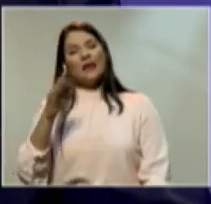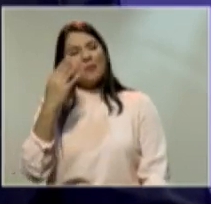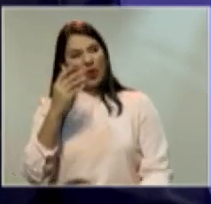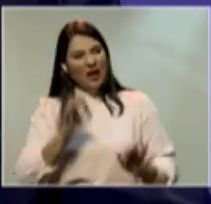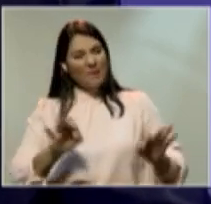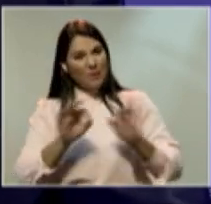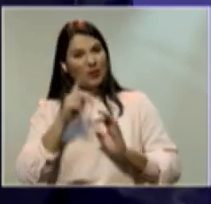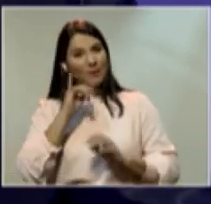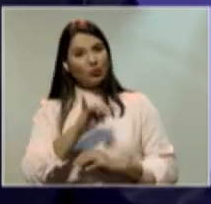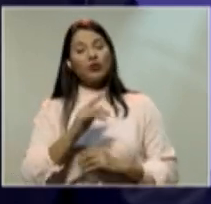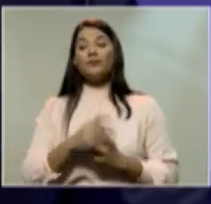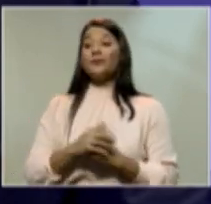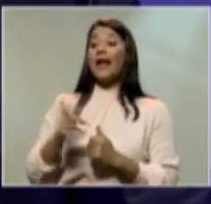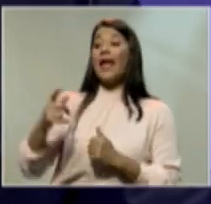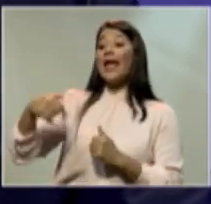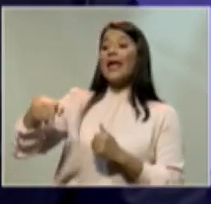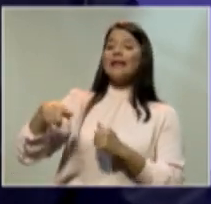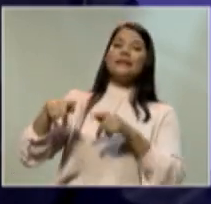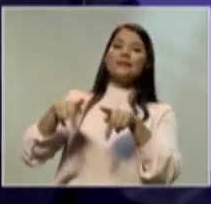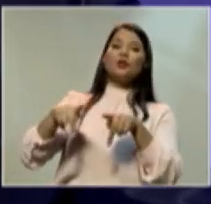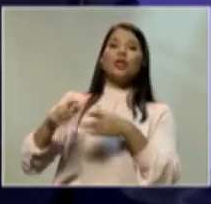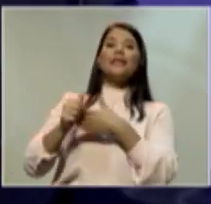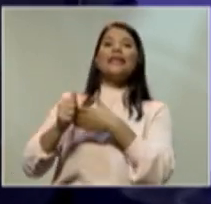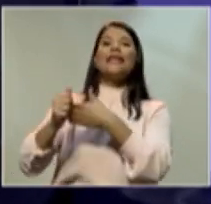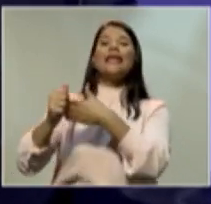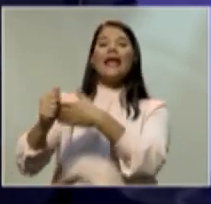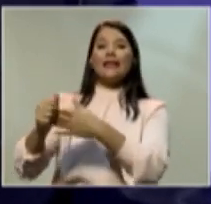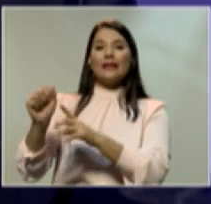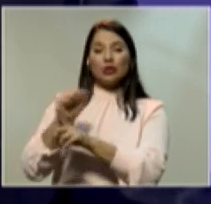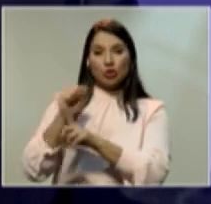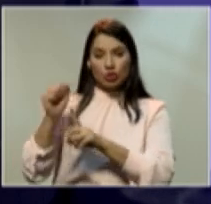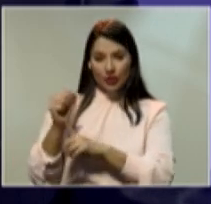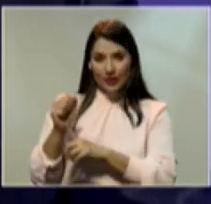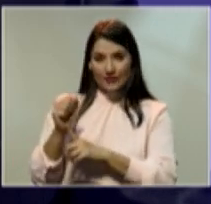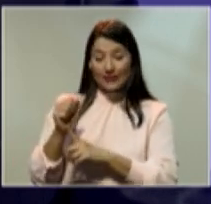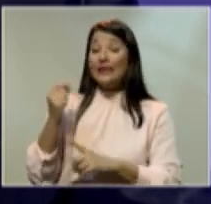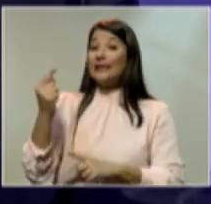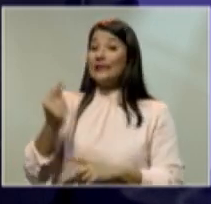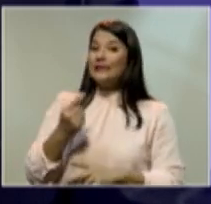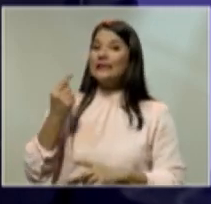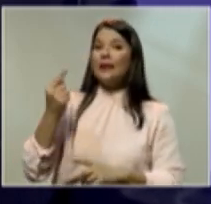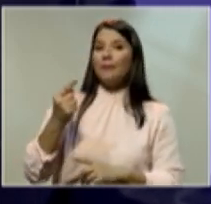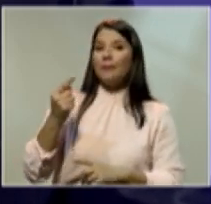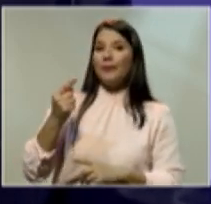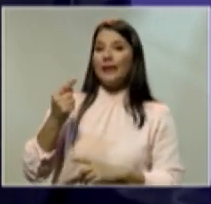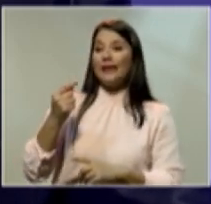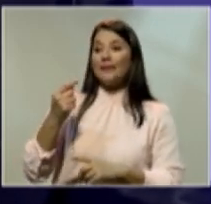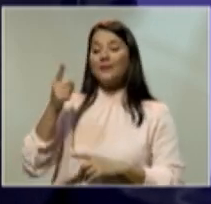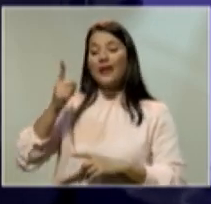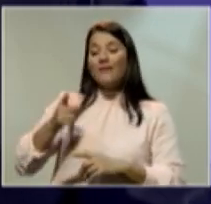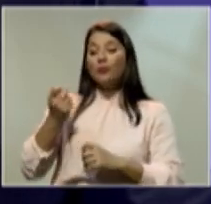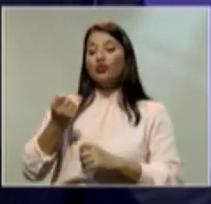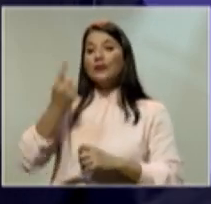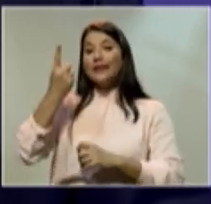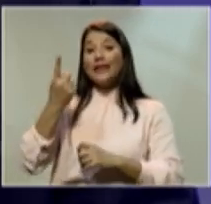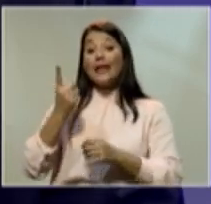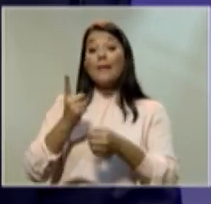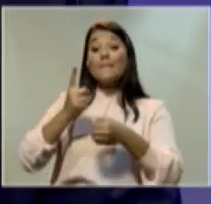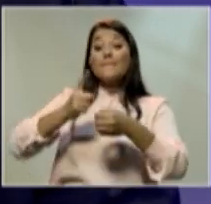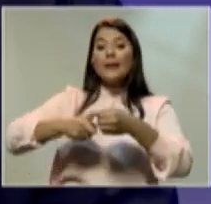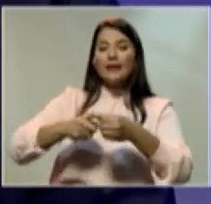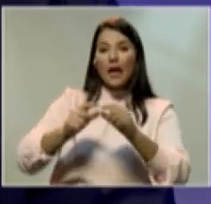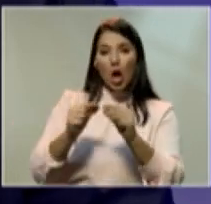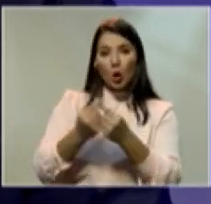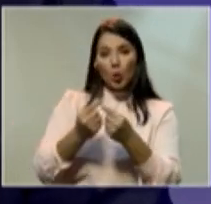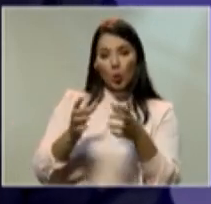la sociedad y siempre hay que aclarar que la pertenencia a una élite no tiene que ver